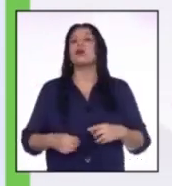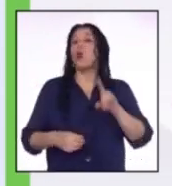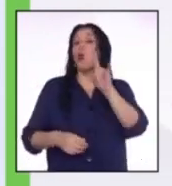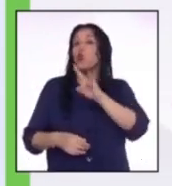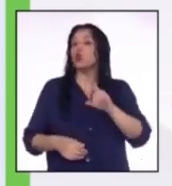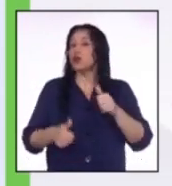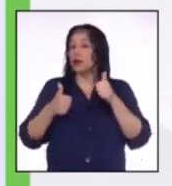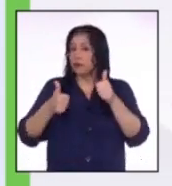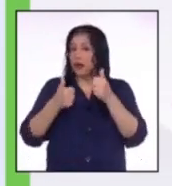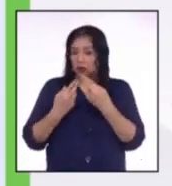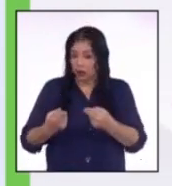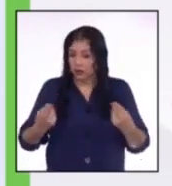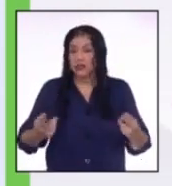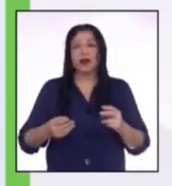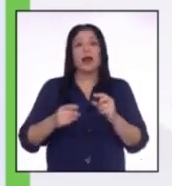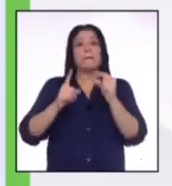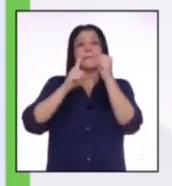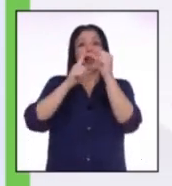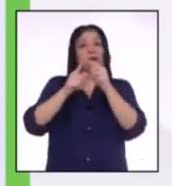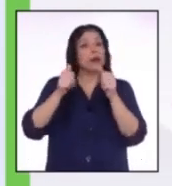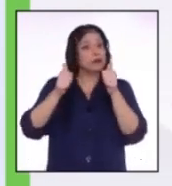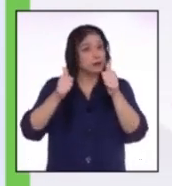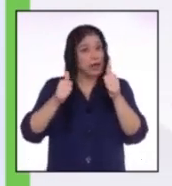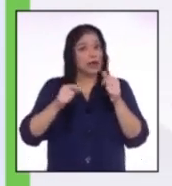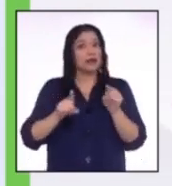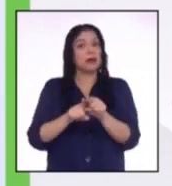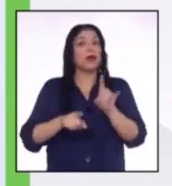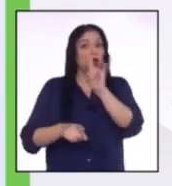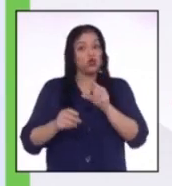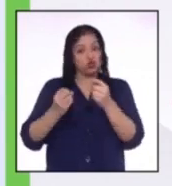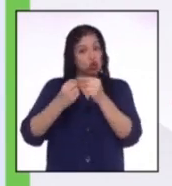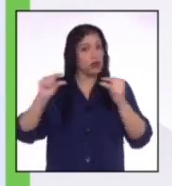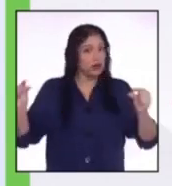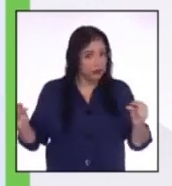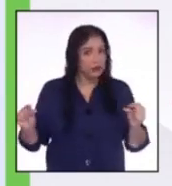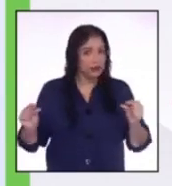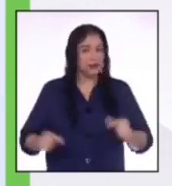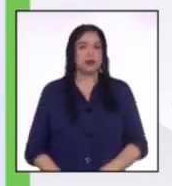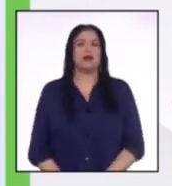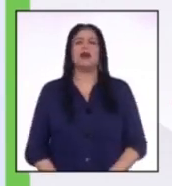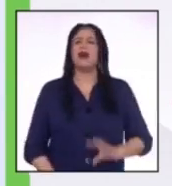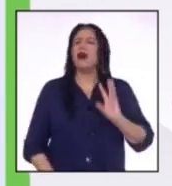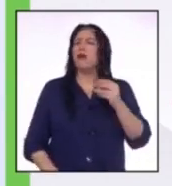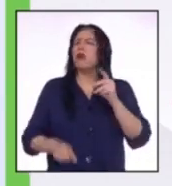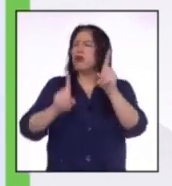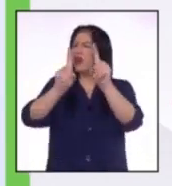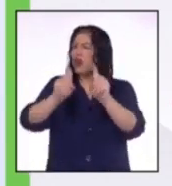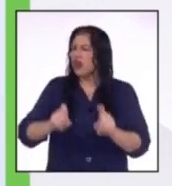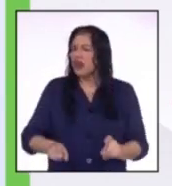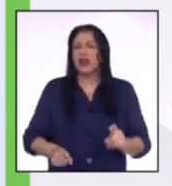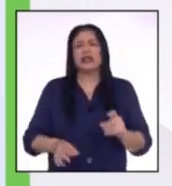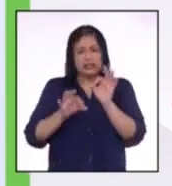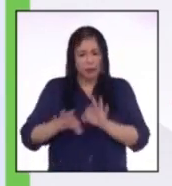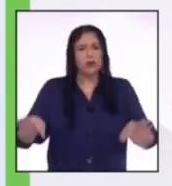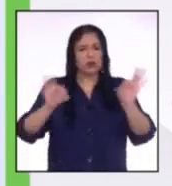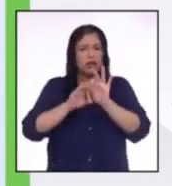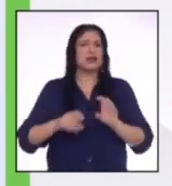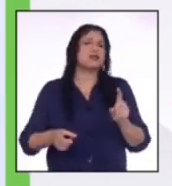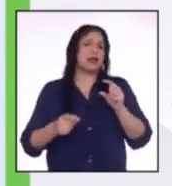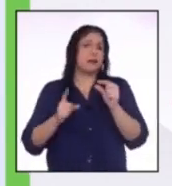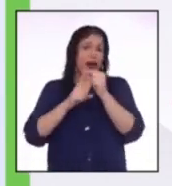de los recursos ortográficos y gramaticales porque es relevante hacer eso